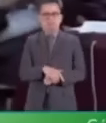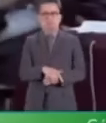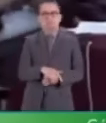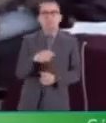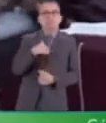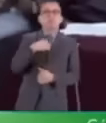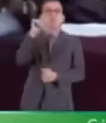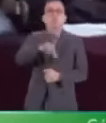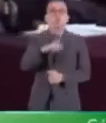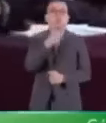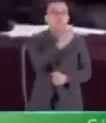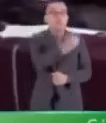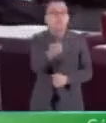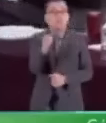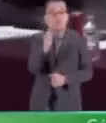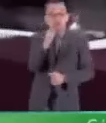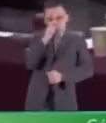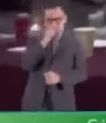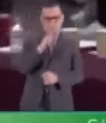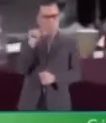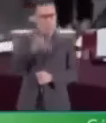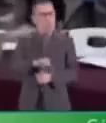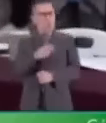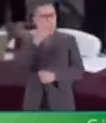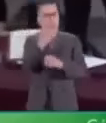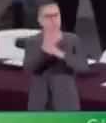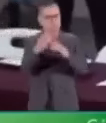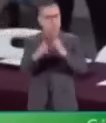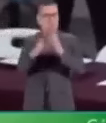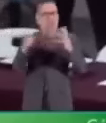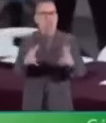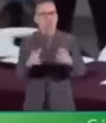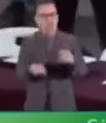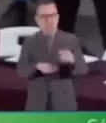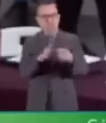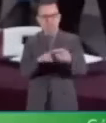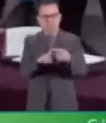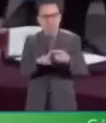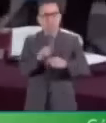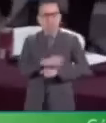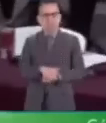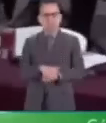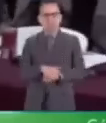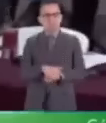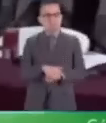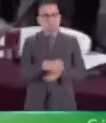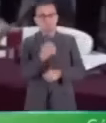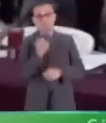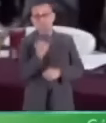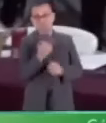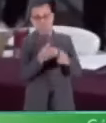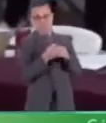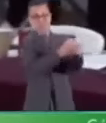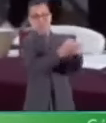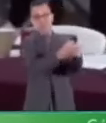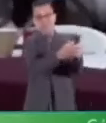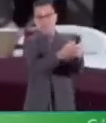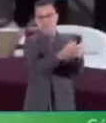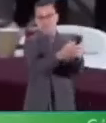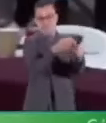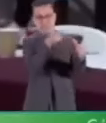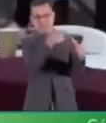Y el Senado va a tener que determinar la idoneidad de los perfiles para poder ser postulados en las boletas